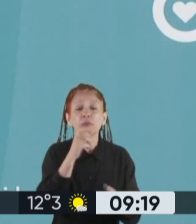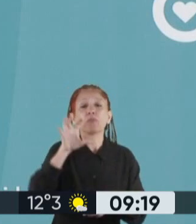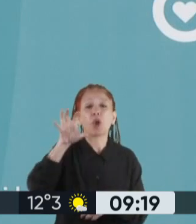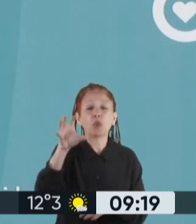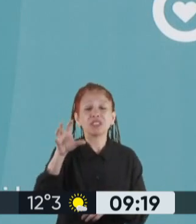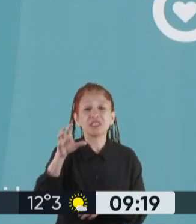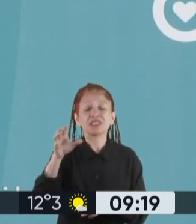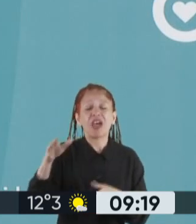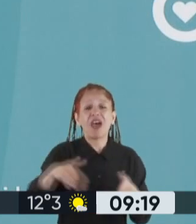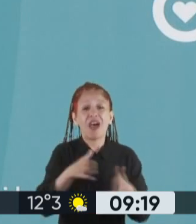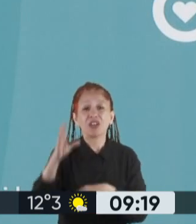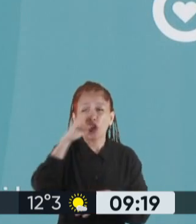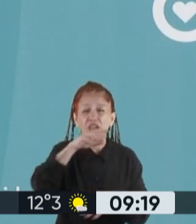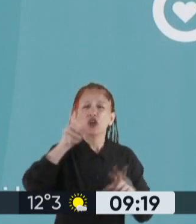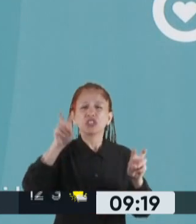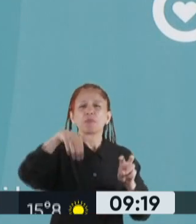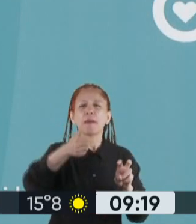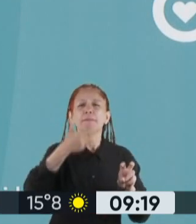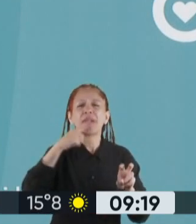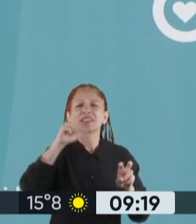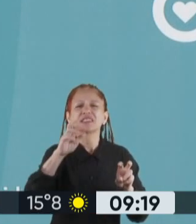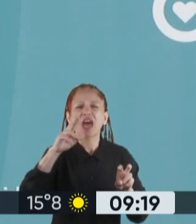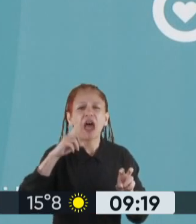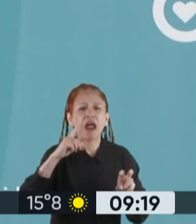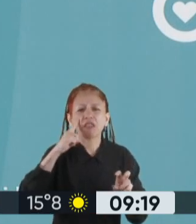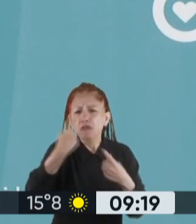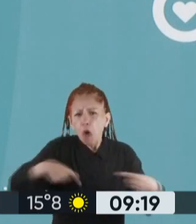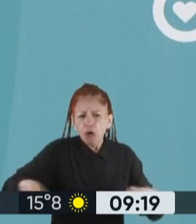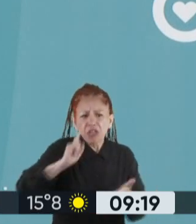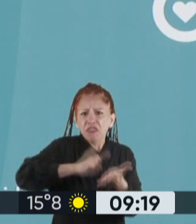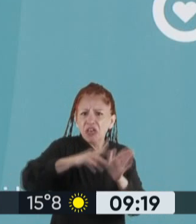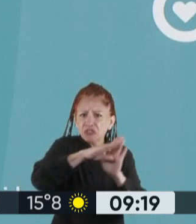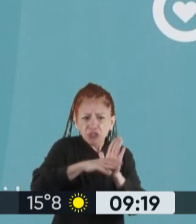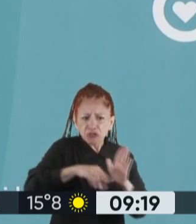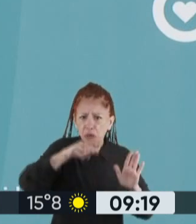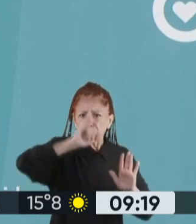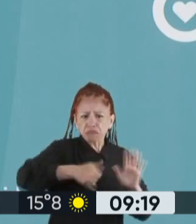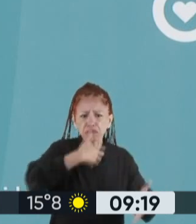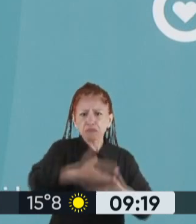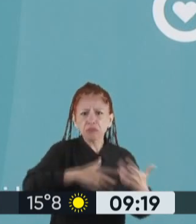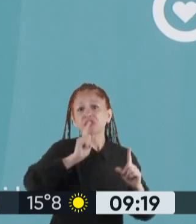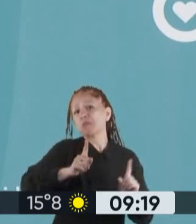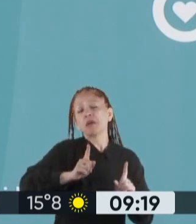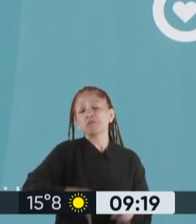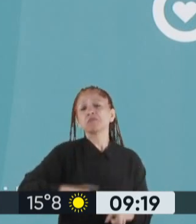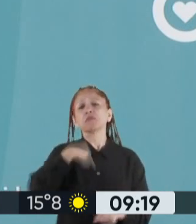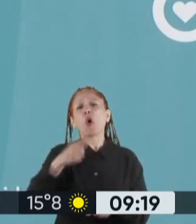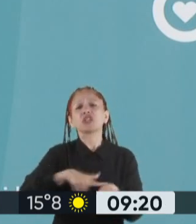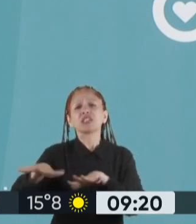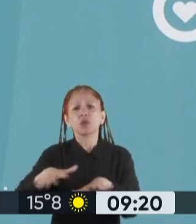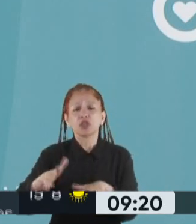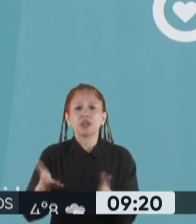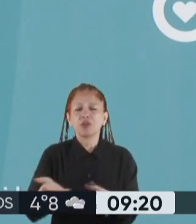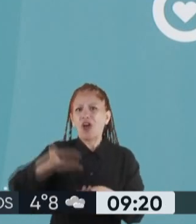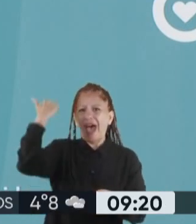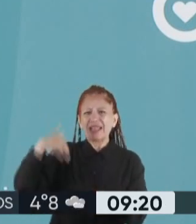cuestión de Mascardi, está llevando adelante todas las acciones que hay que llevar adelante en otro tipo de situaciones. Y un intento de